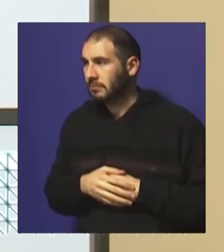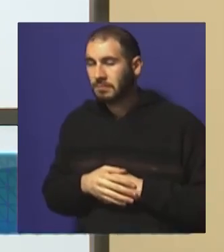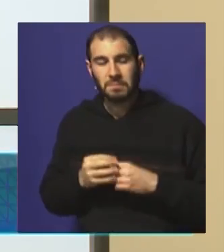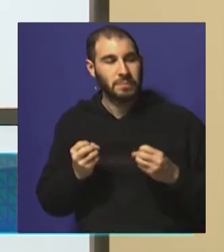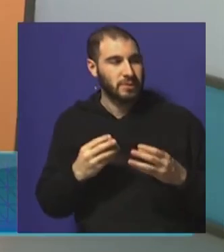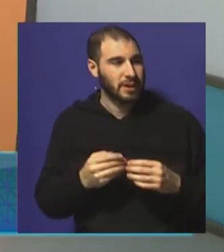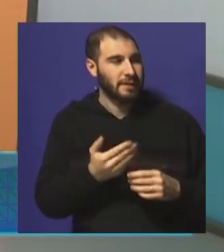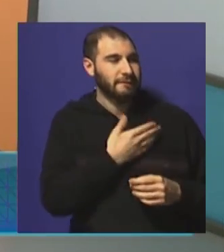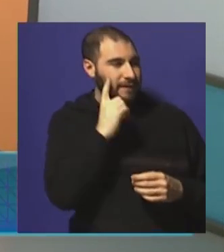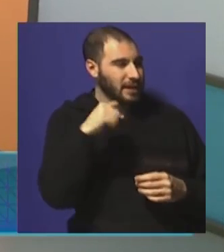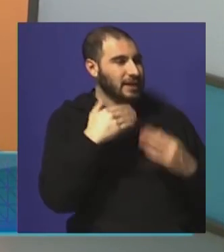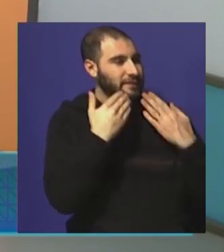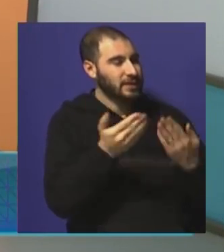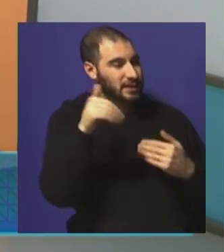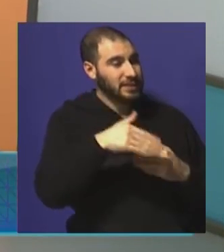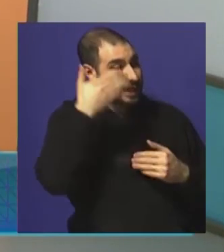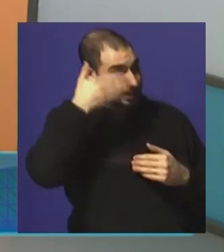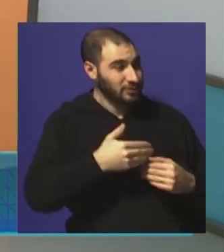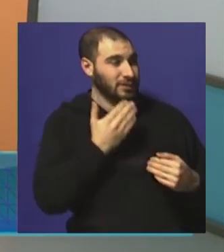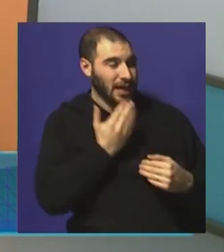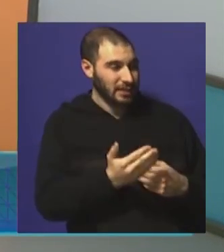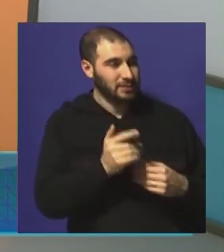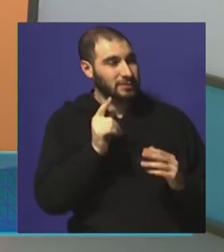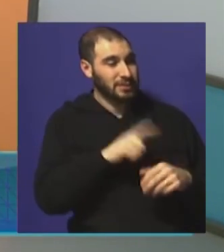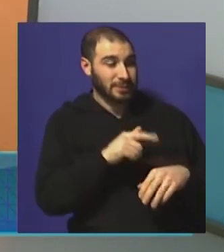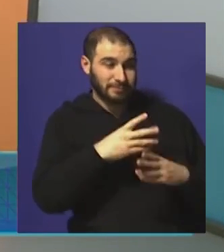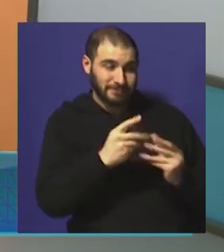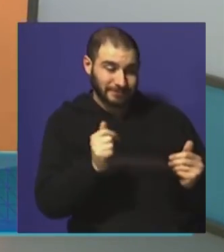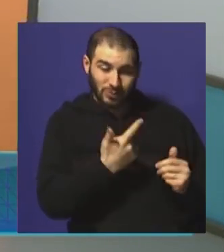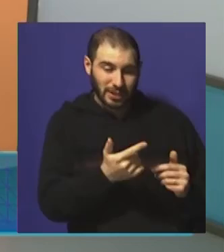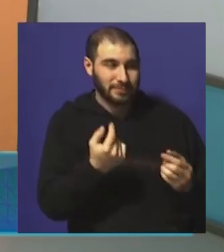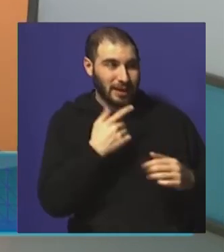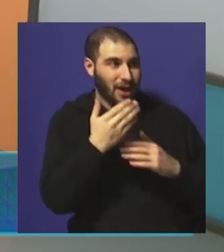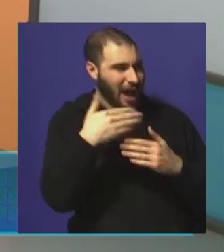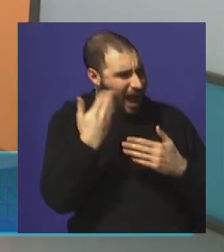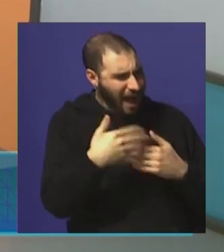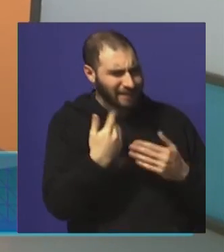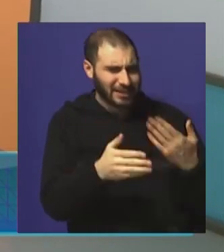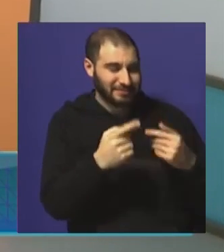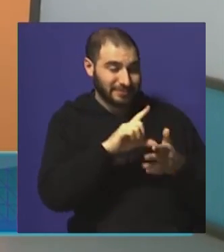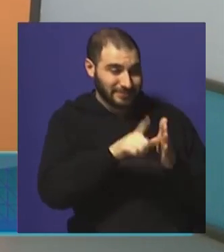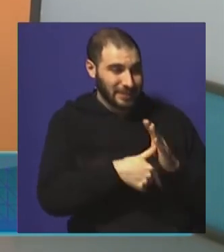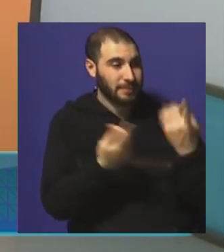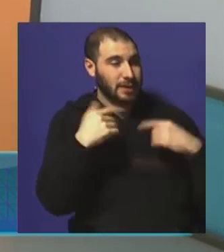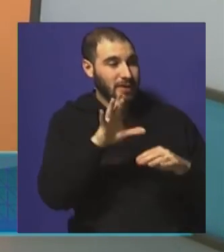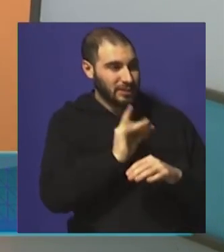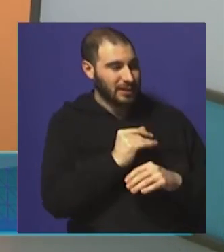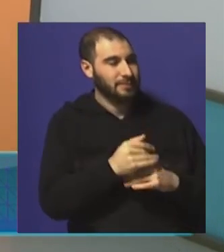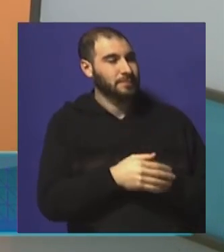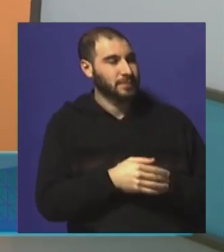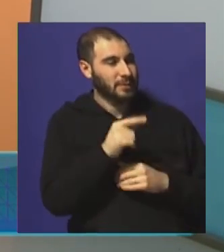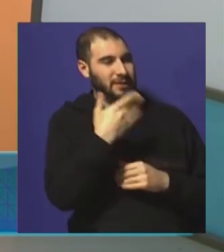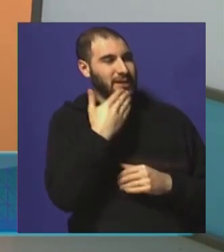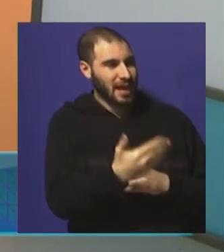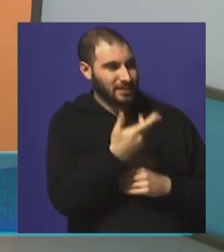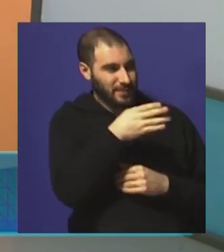Perfecto. Bueno, Fabián, te agradecemos mucho. Gastón, muchísimas gracias. Nos quedamos sin tiempo, hablaríamos horas y horas sobre este tema. Sí, pero bueno, te queríamos invitar. Fabián,